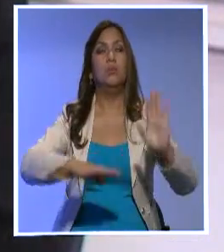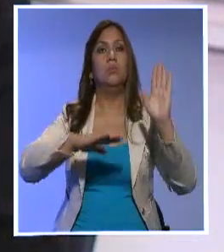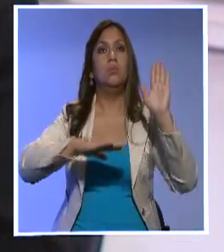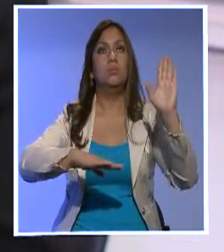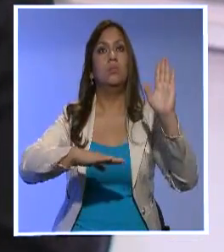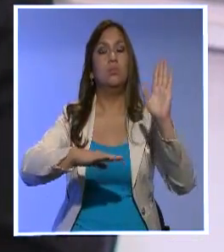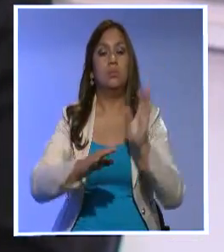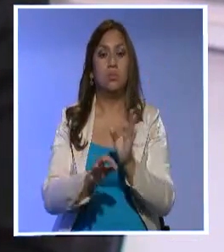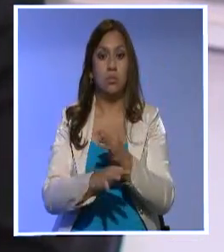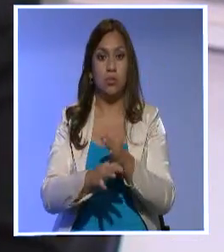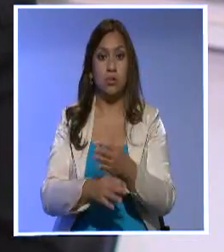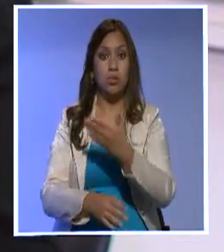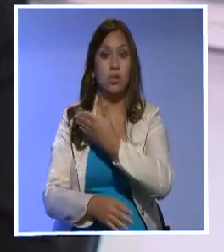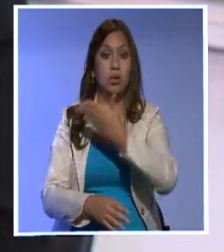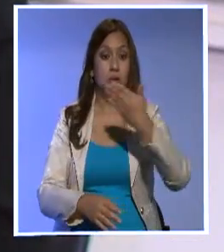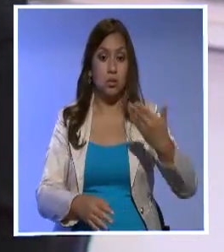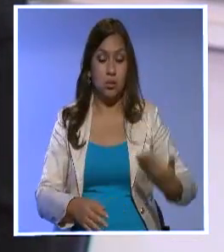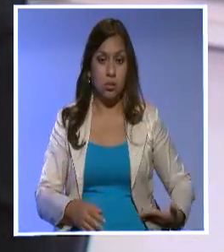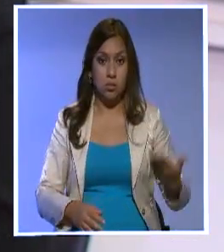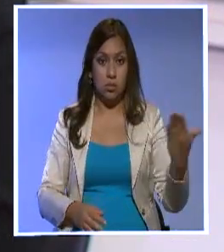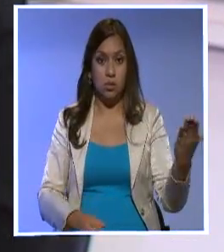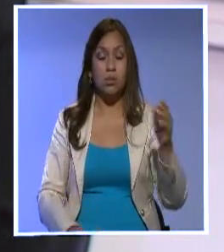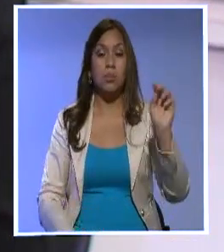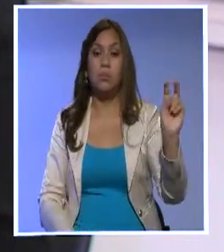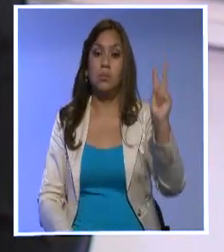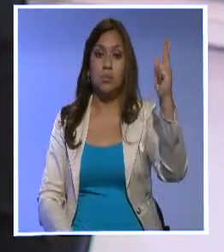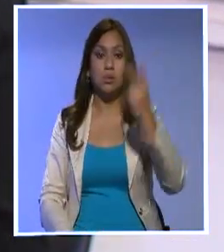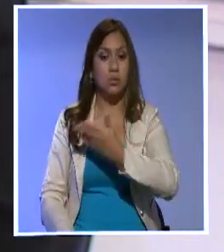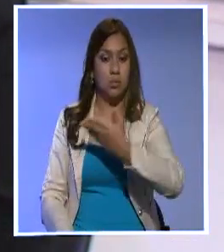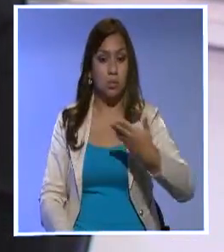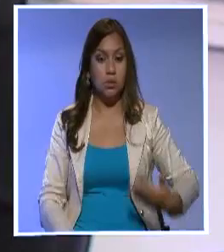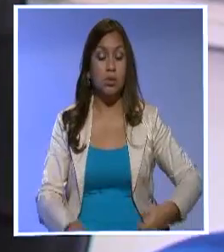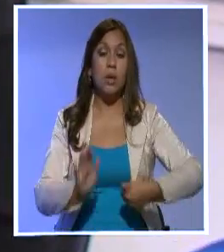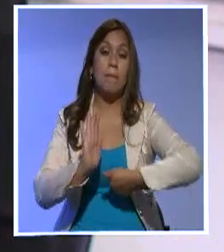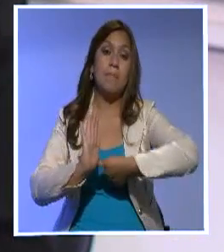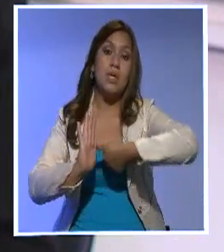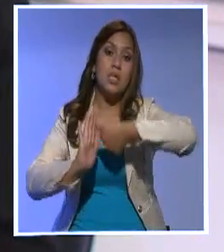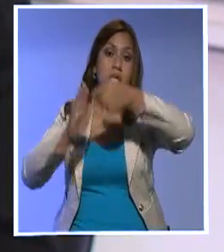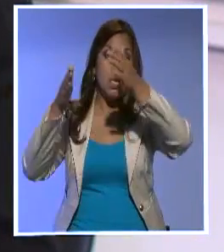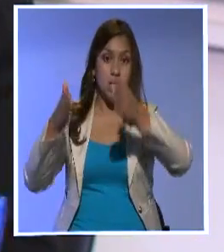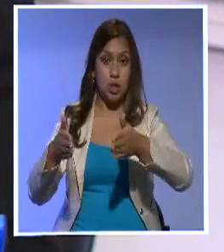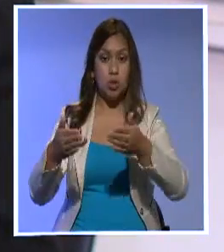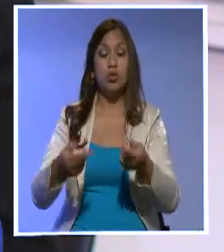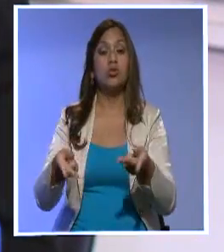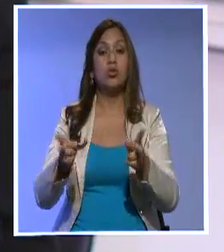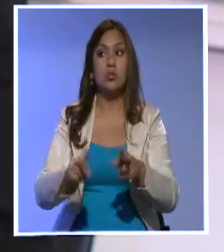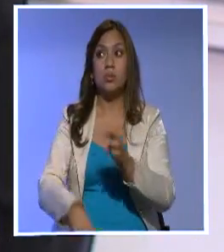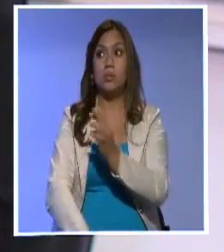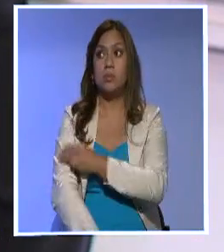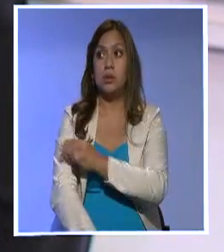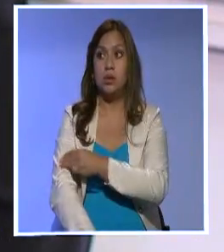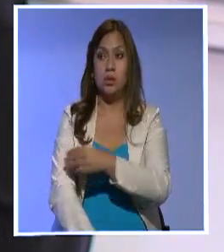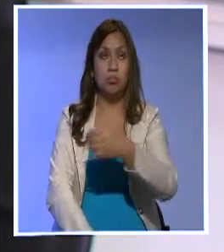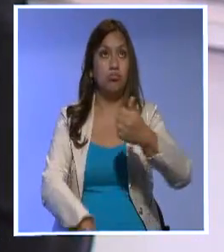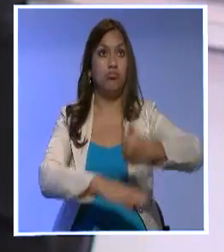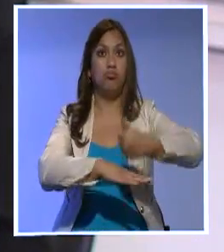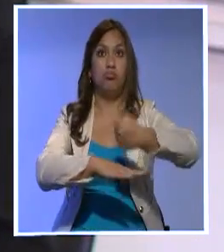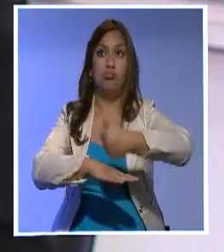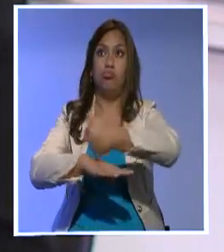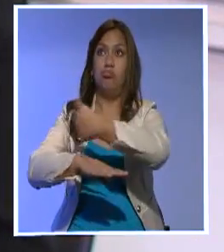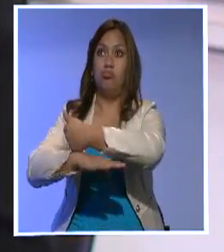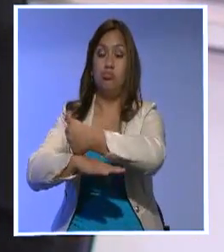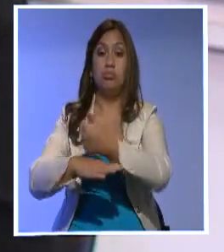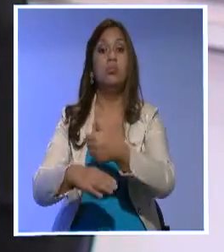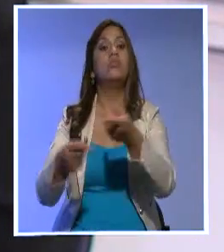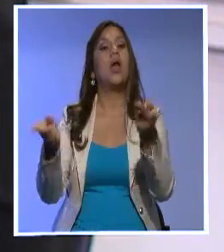del presidente de la república vicepresidente ministros cúpula de fuerzas armadas nosotros solicitamos